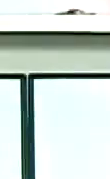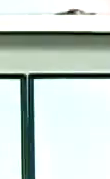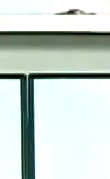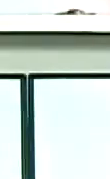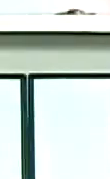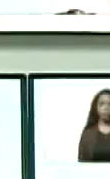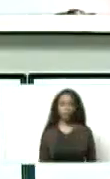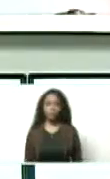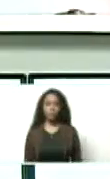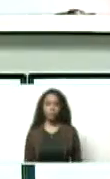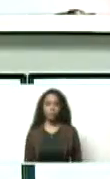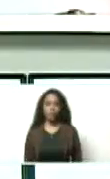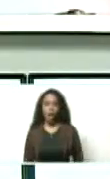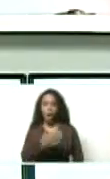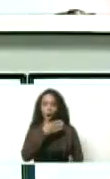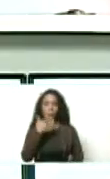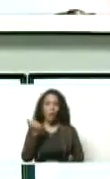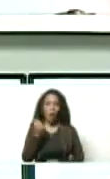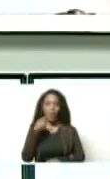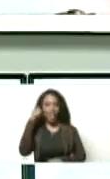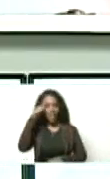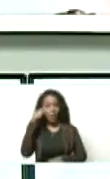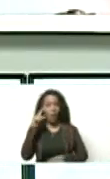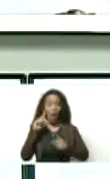Lo mejor del video fue la música, ¿verdad?